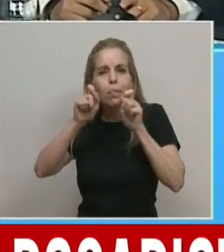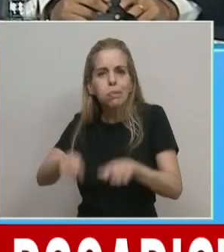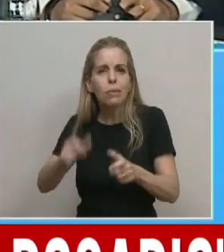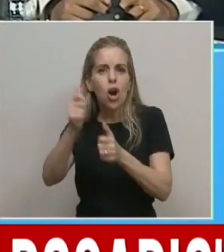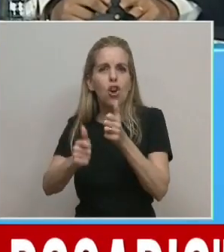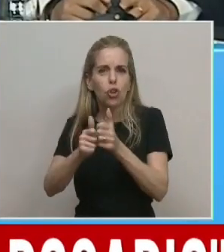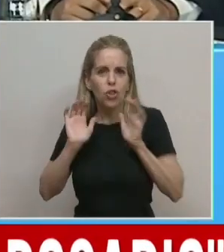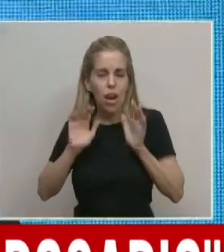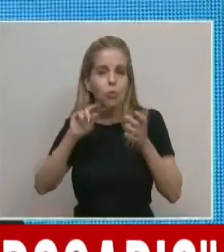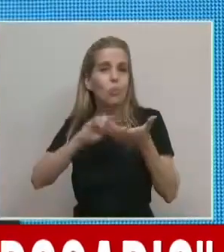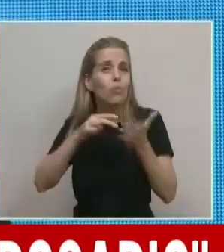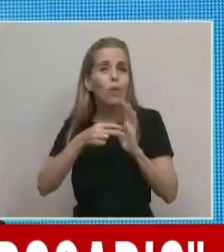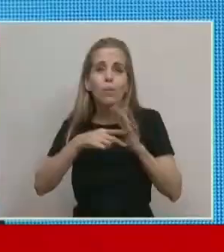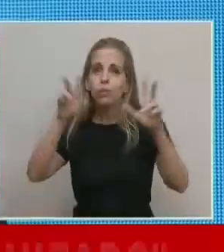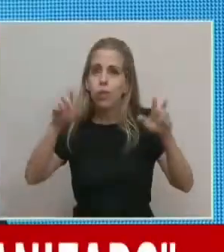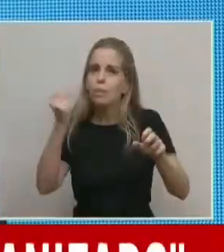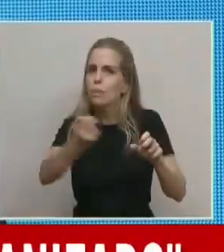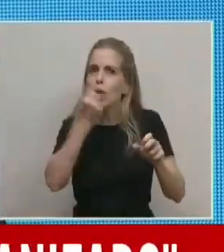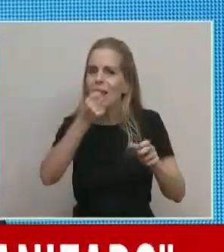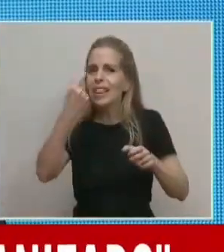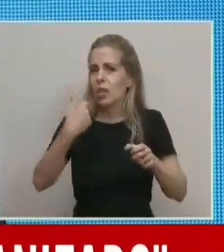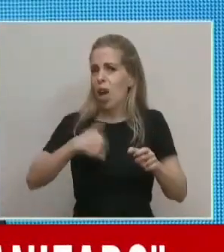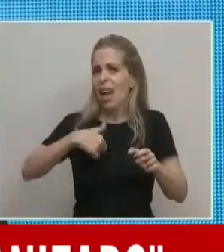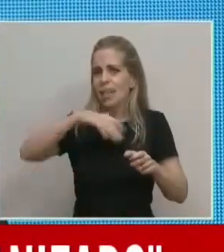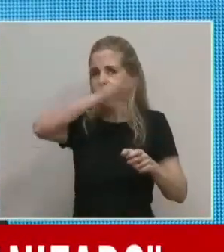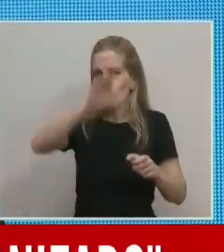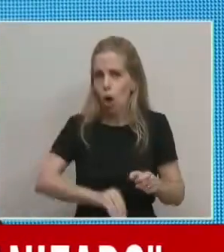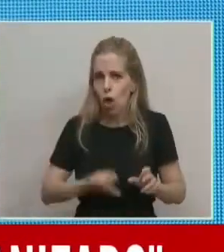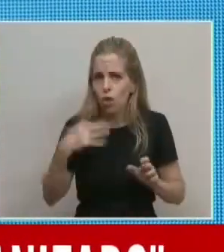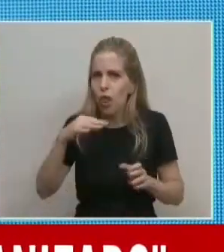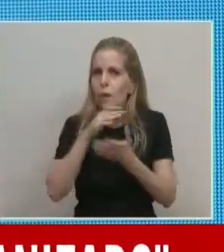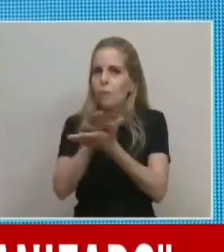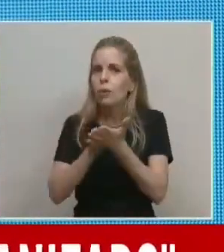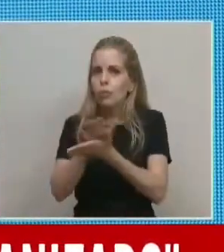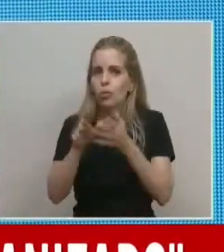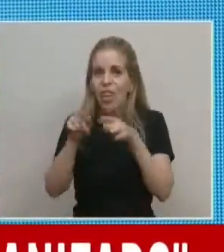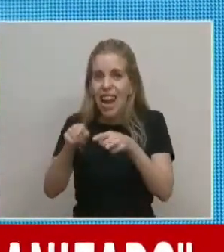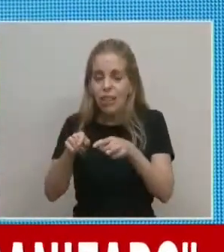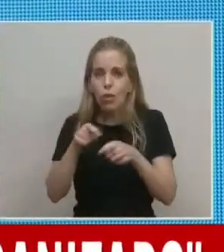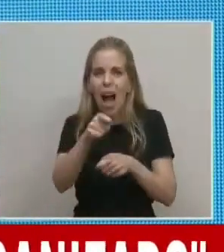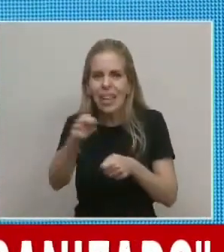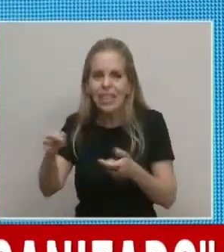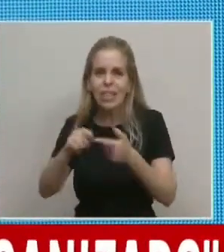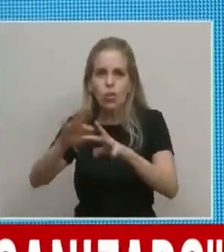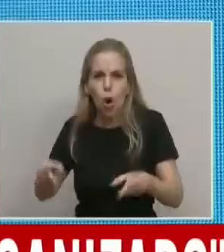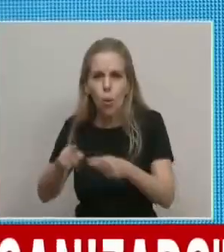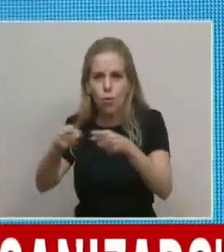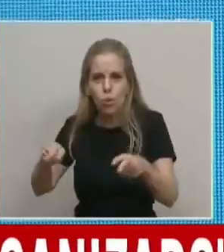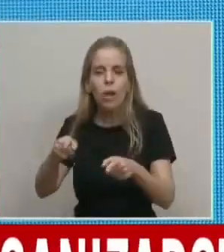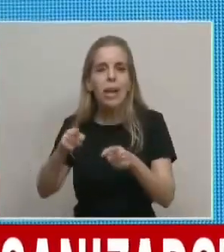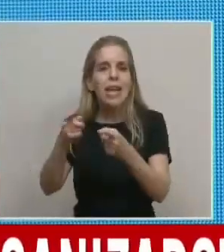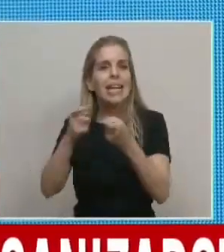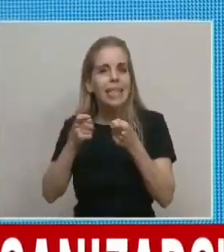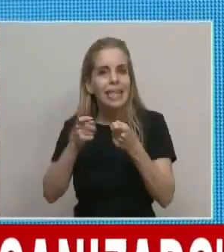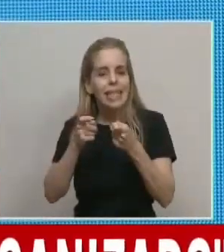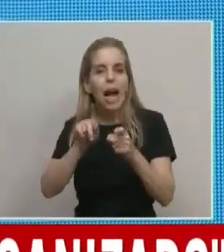problema de los argentinos que tenemos que resolver. Ahora, ese problema necesita también una segunda